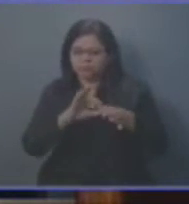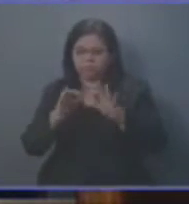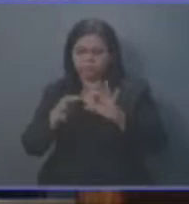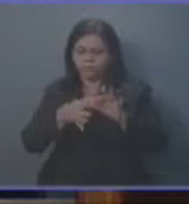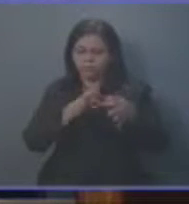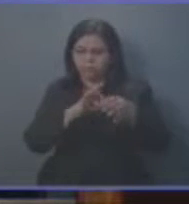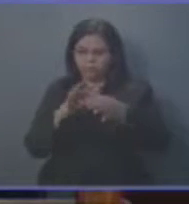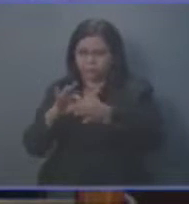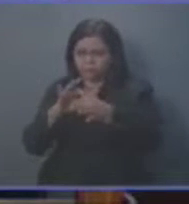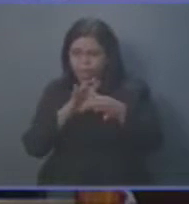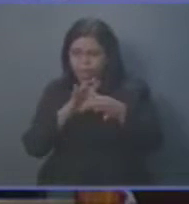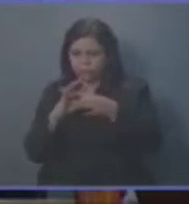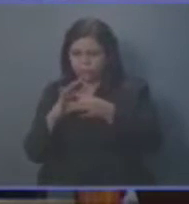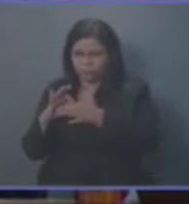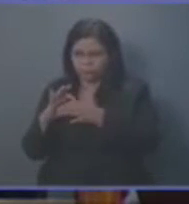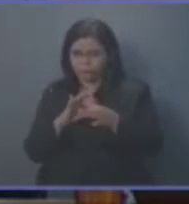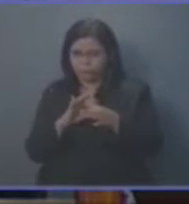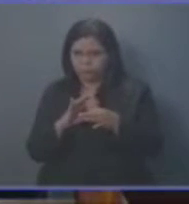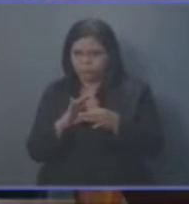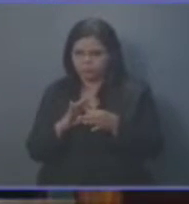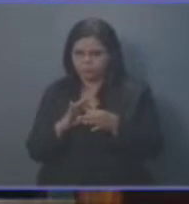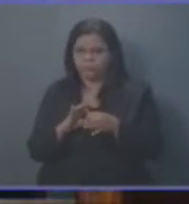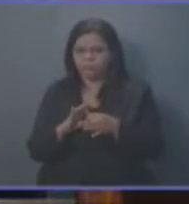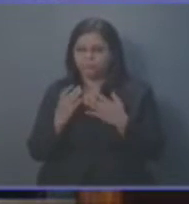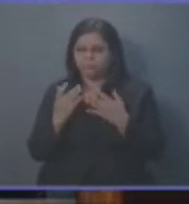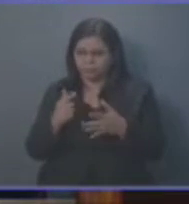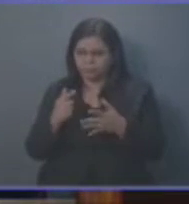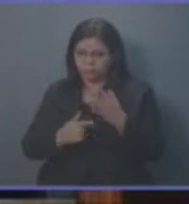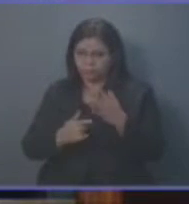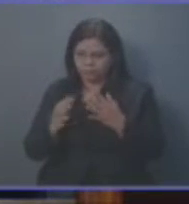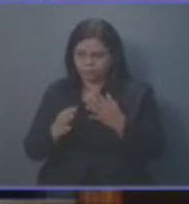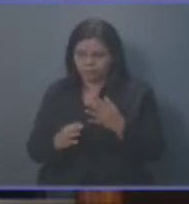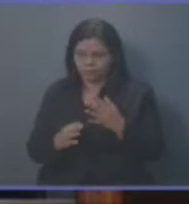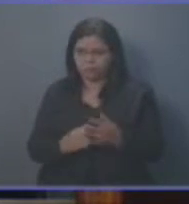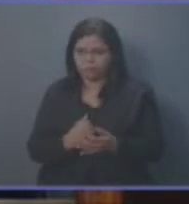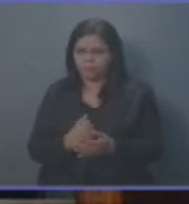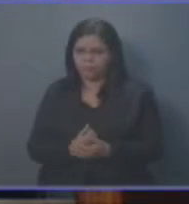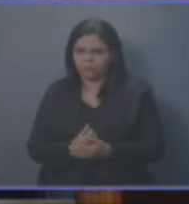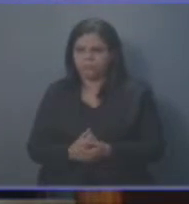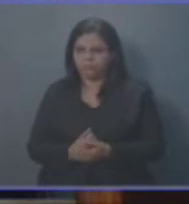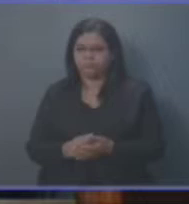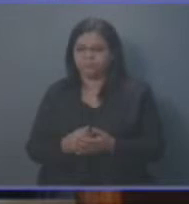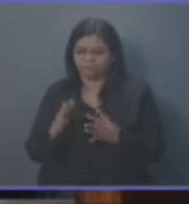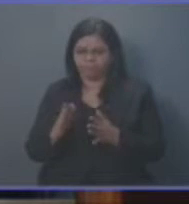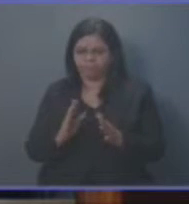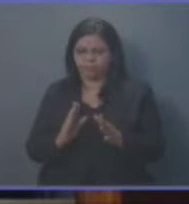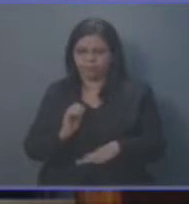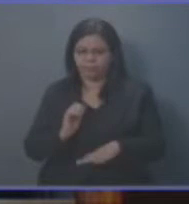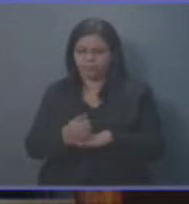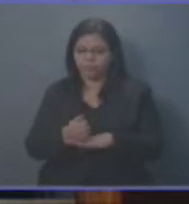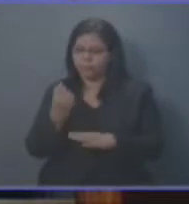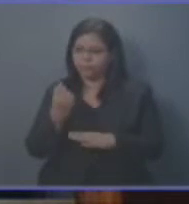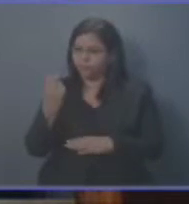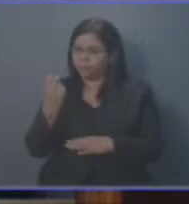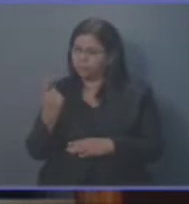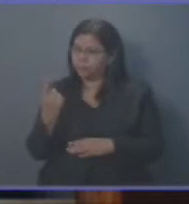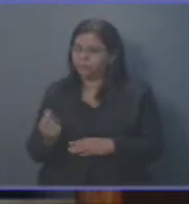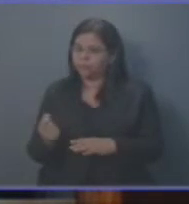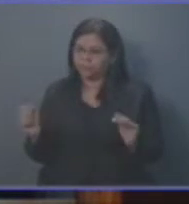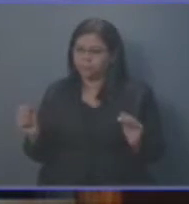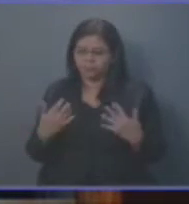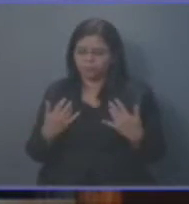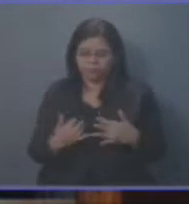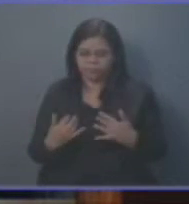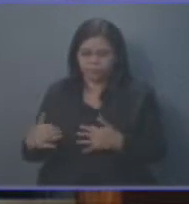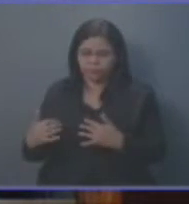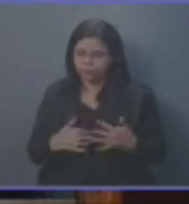La primera de ellas sería la ley de creación del comité organizador de los 12avos Juegos Deportivos